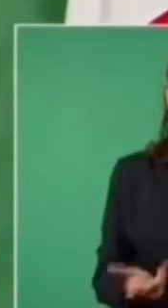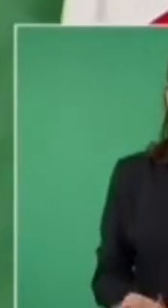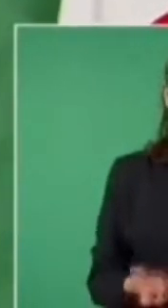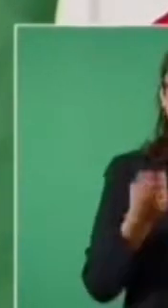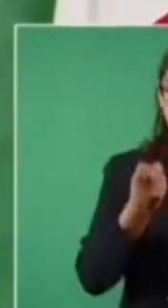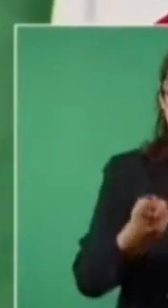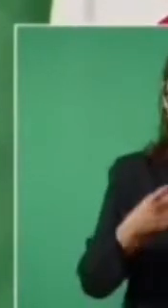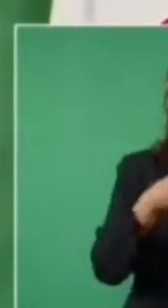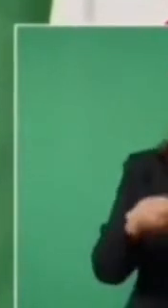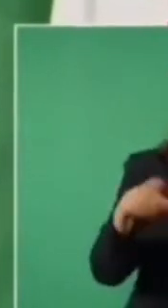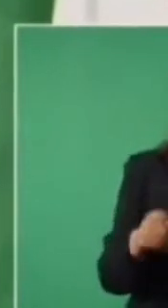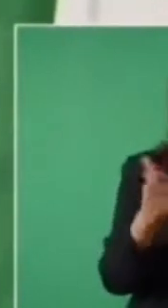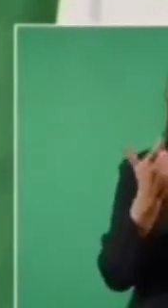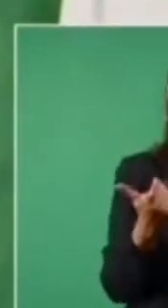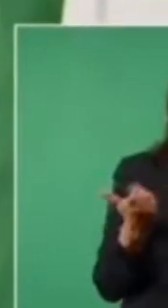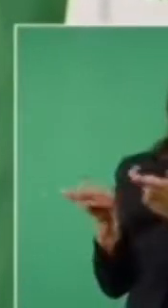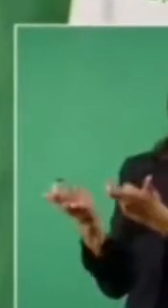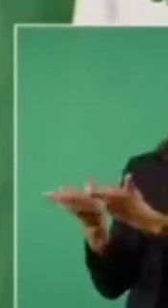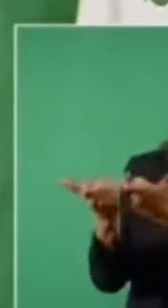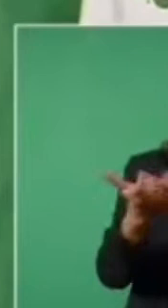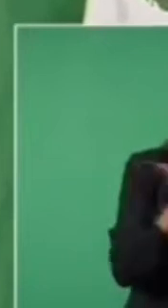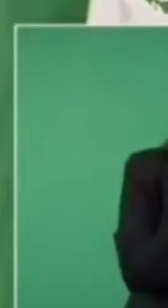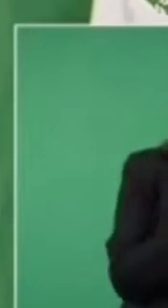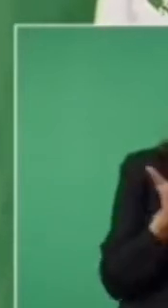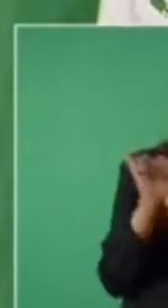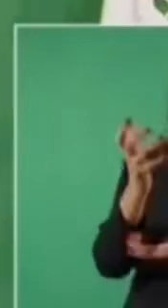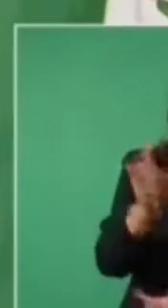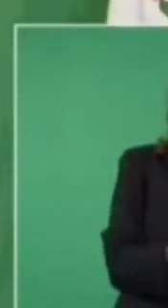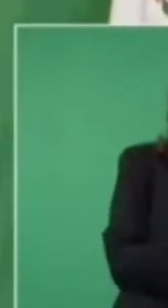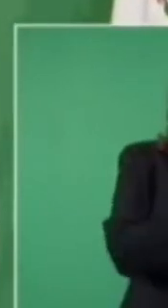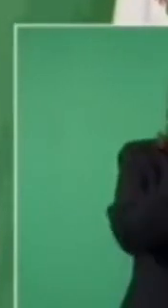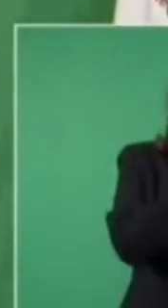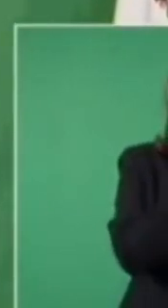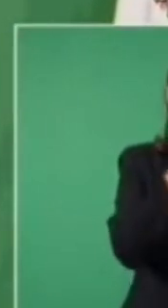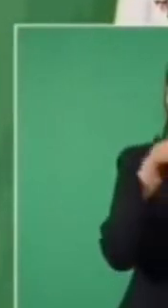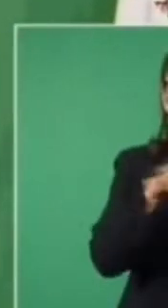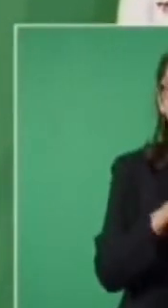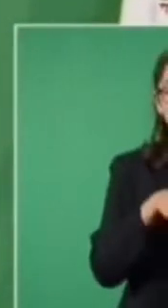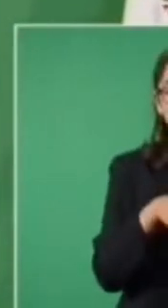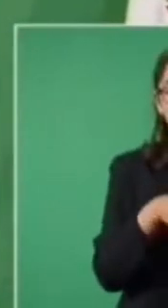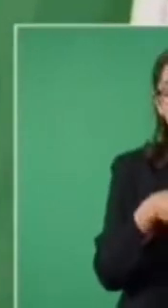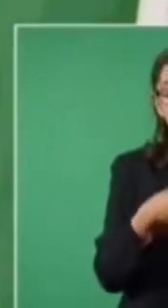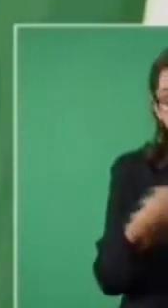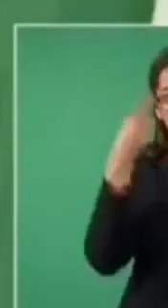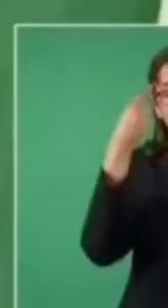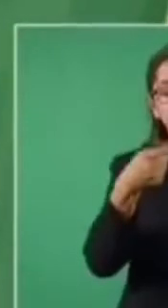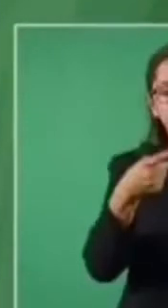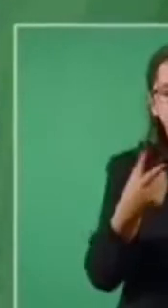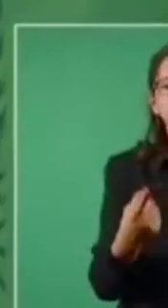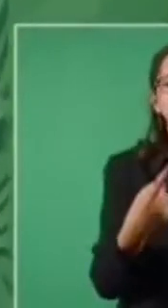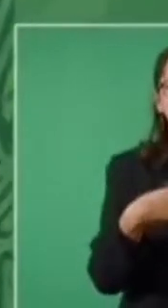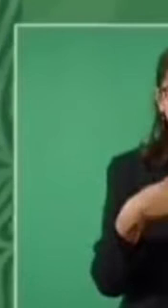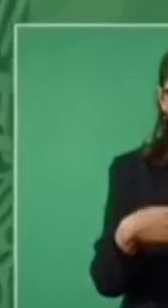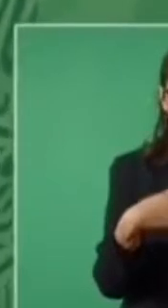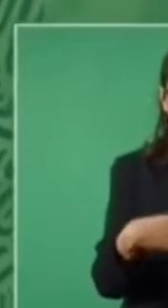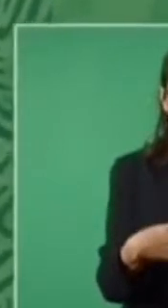otro sinsentido del gobierno federal debido al destino que supuestamente tendrán los recursos generados por este sorteo. El presidente Andrés